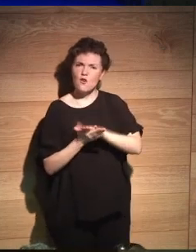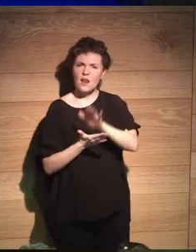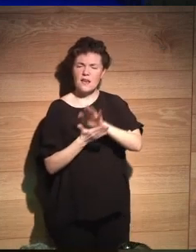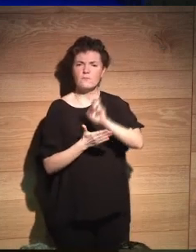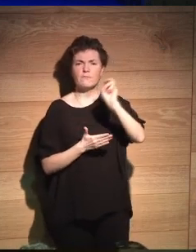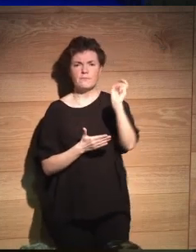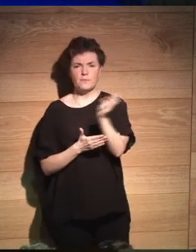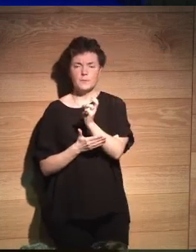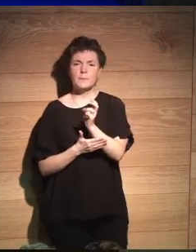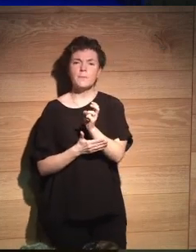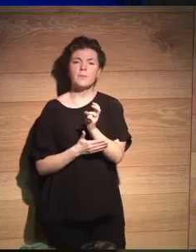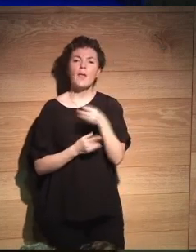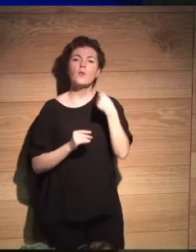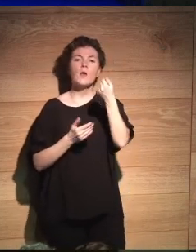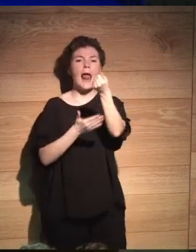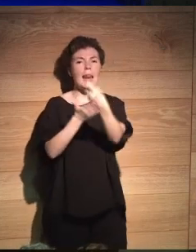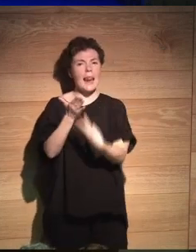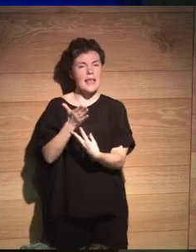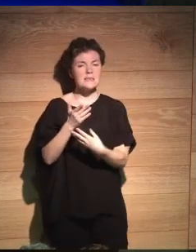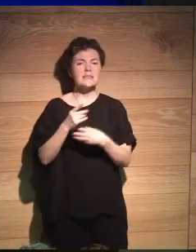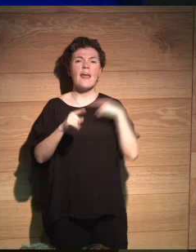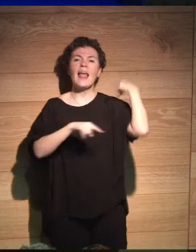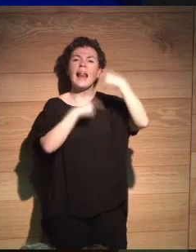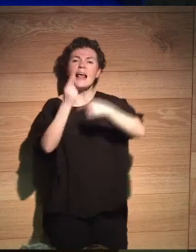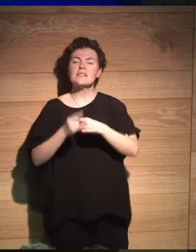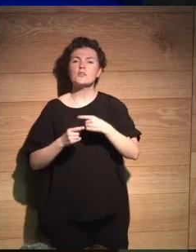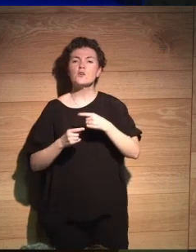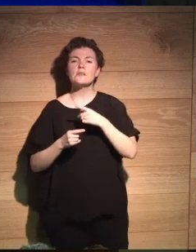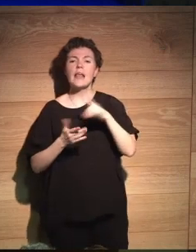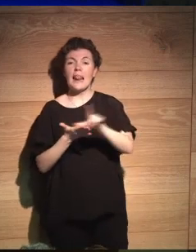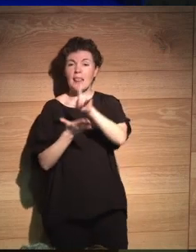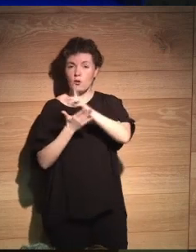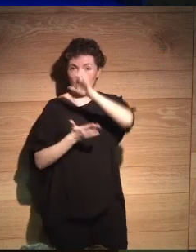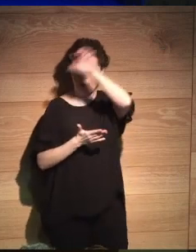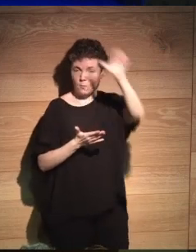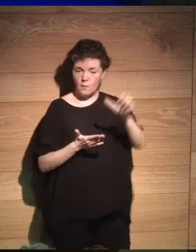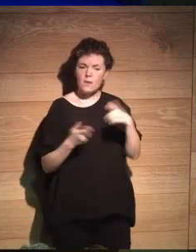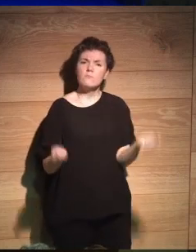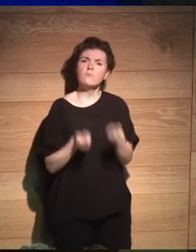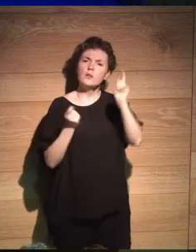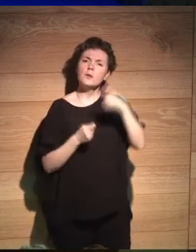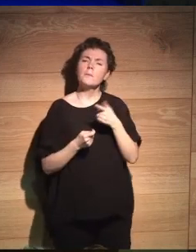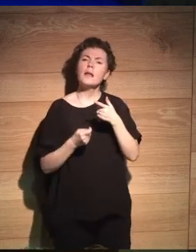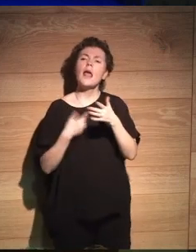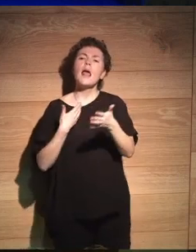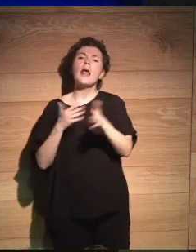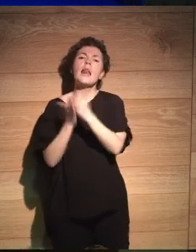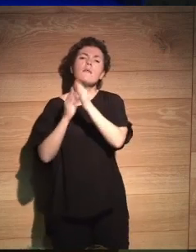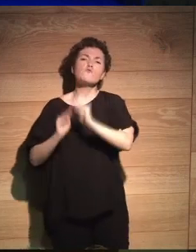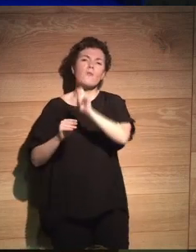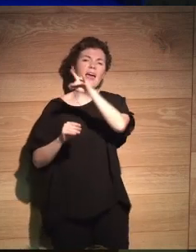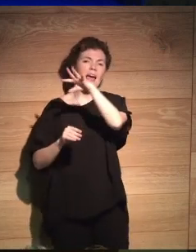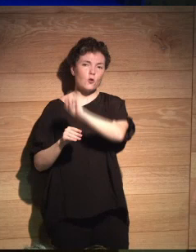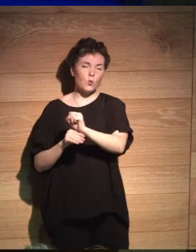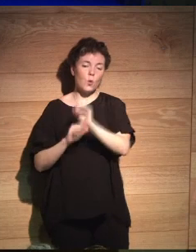Publishers, estableciendo una lista de clásicos de literatura europea, y promovió las obras de Arturo.